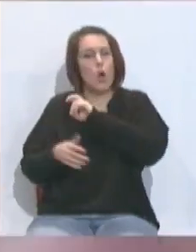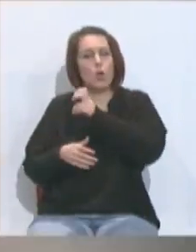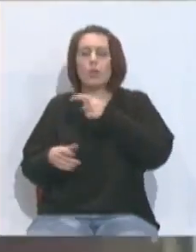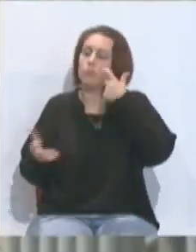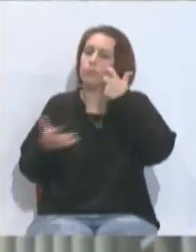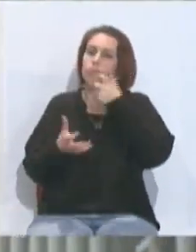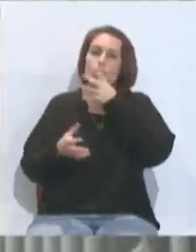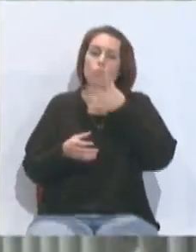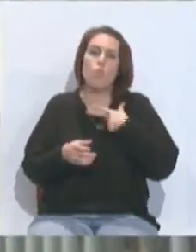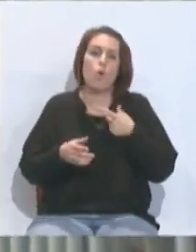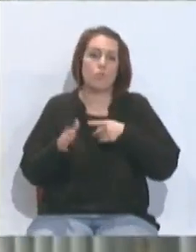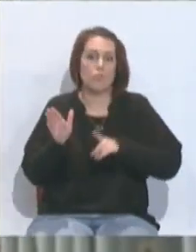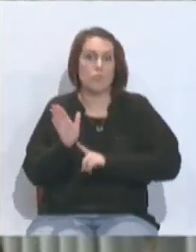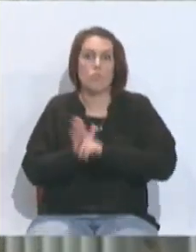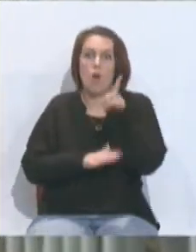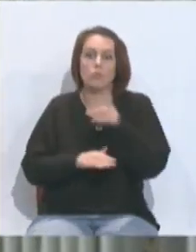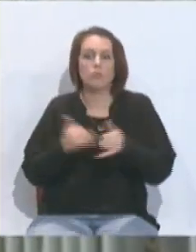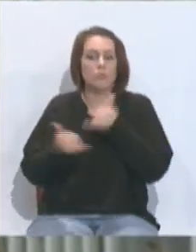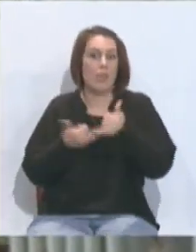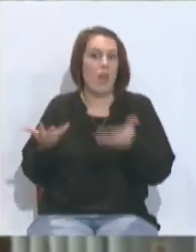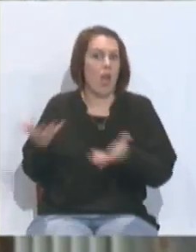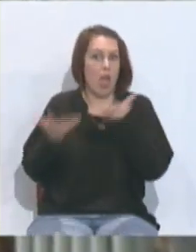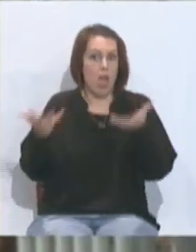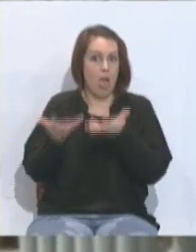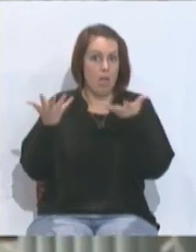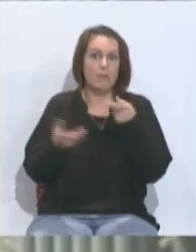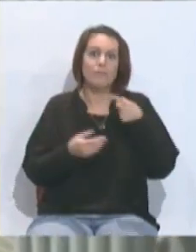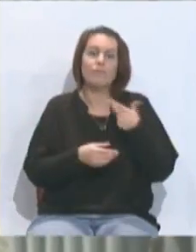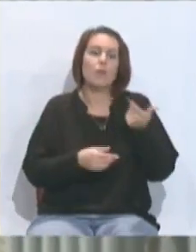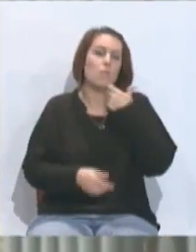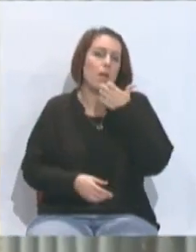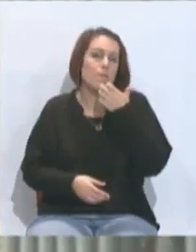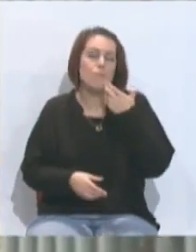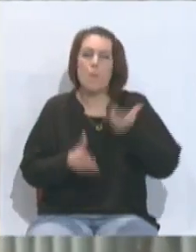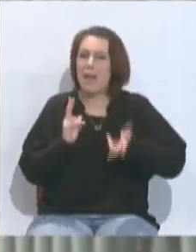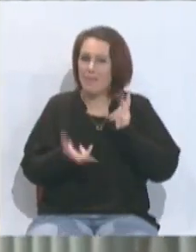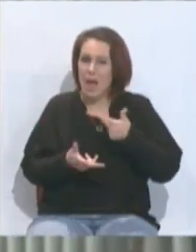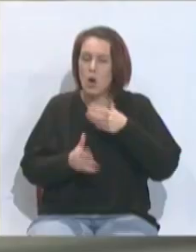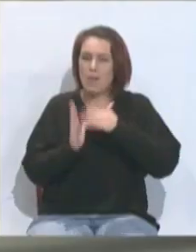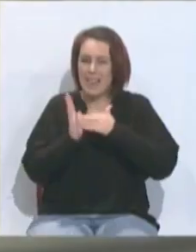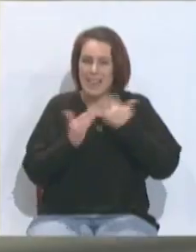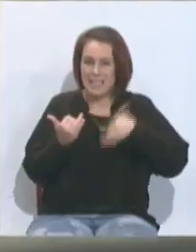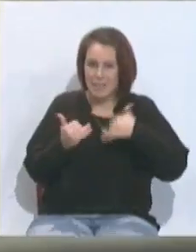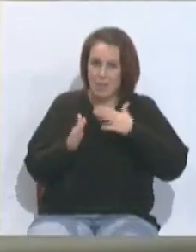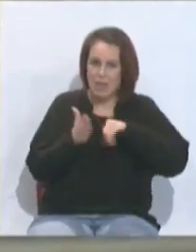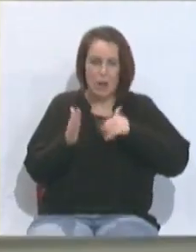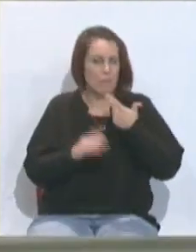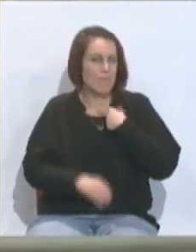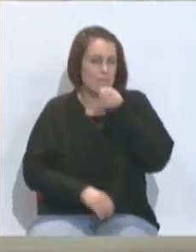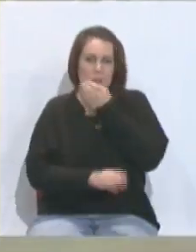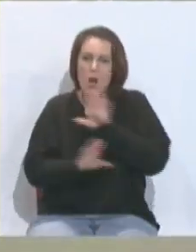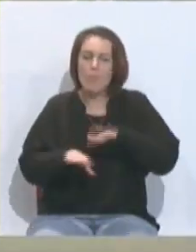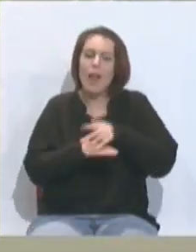han destacado por el impulso que están dando a la bici. Así, Vitoria, Sevilla, Valencia y Barcelona son las mejores ciudades para circular en